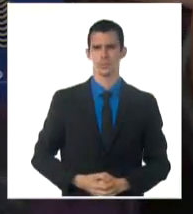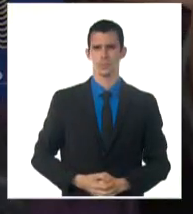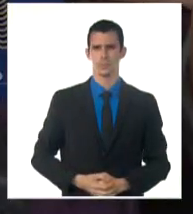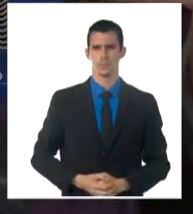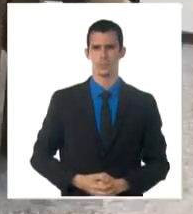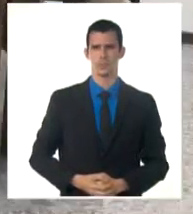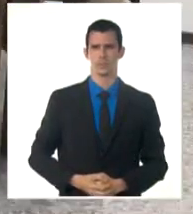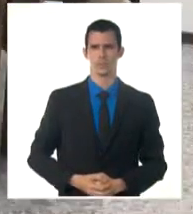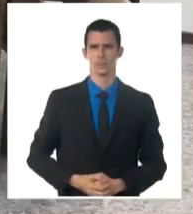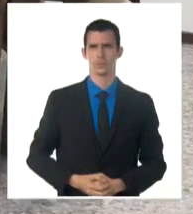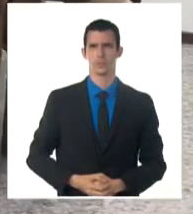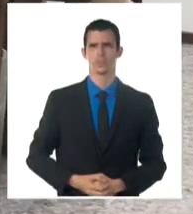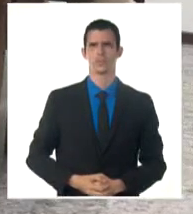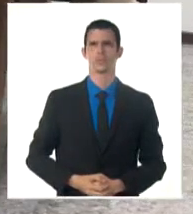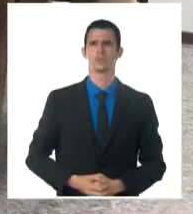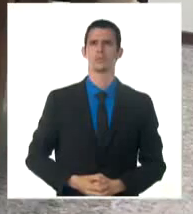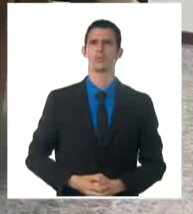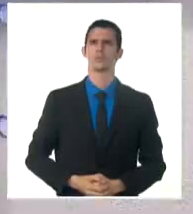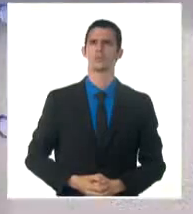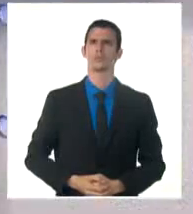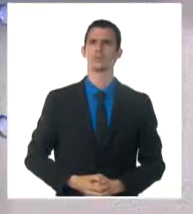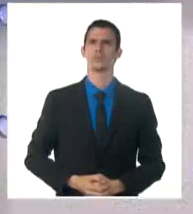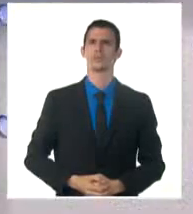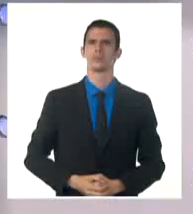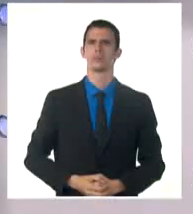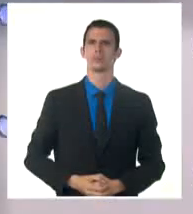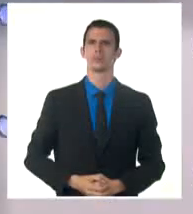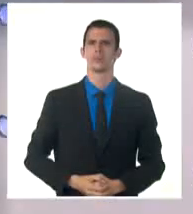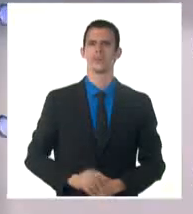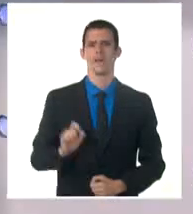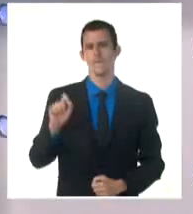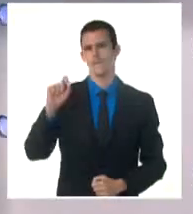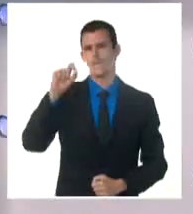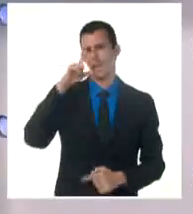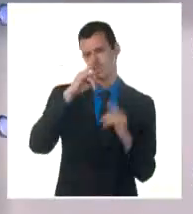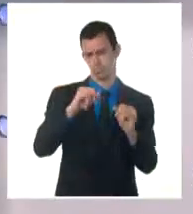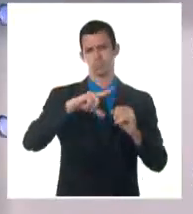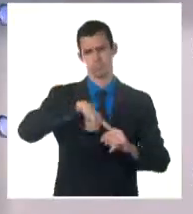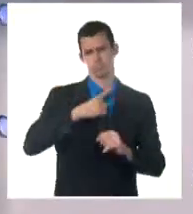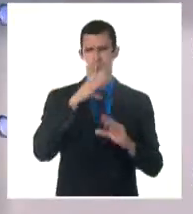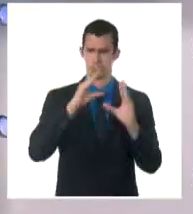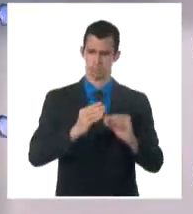Fáez, Sistema Informativo de la Televisión Cubana. Y así me despido. Tenga usted muy buenas noches.